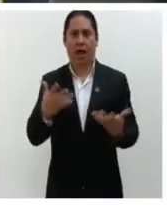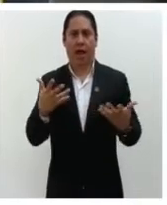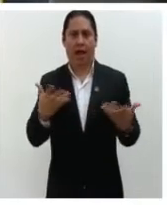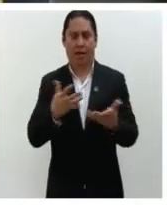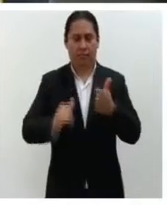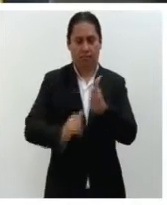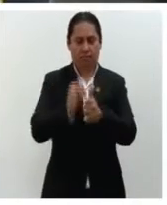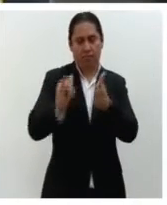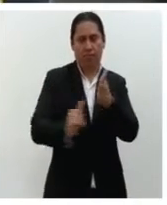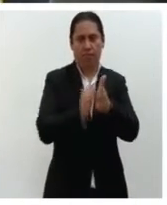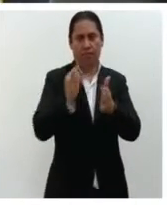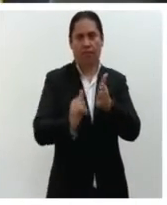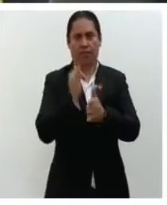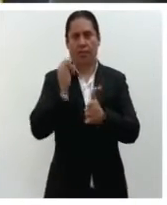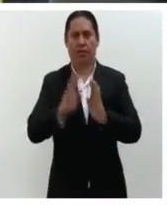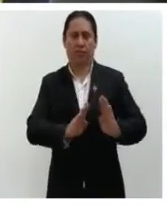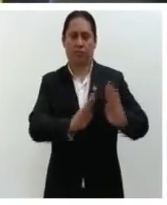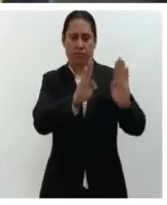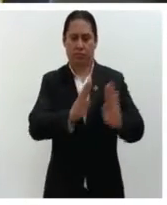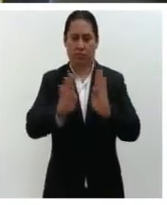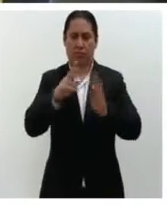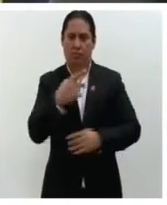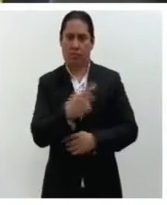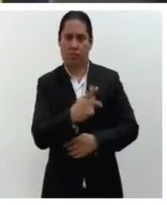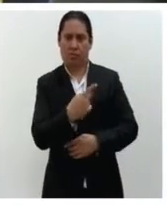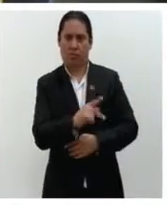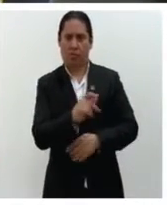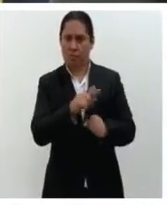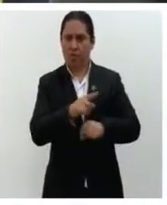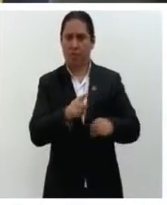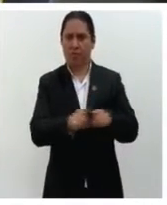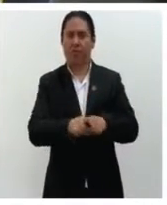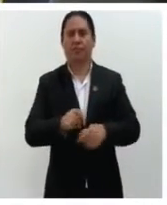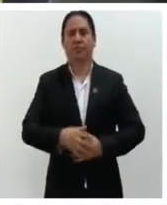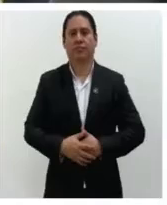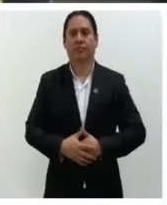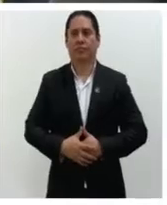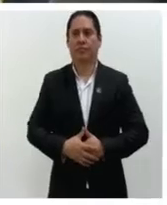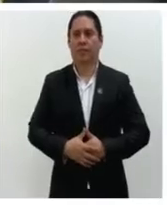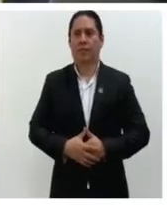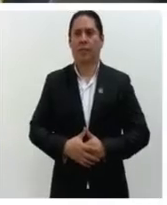la construcción de las instalaciones propias de dicho organismo.